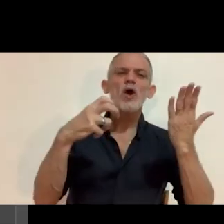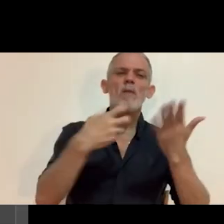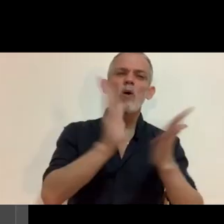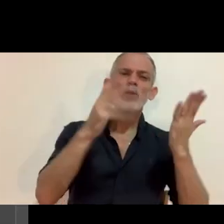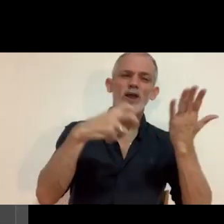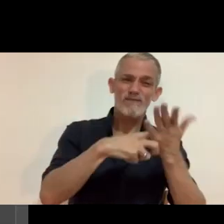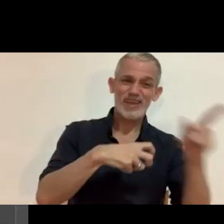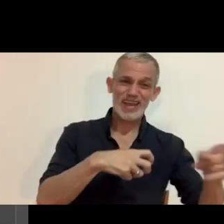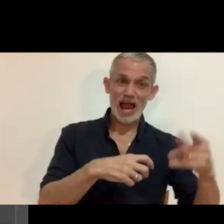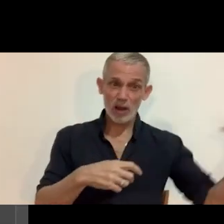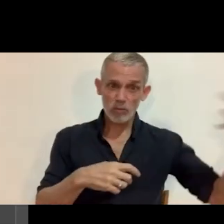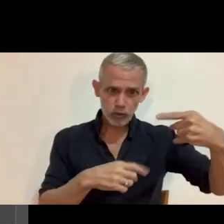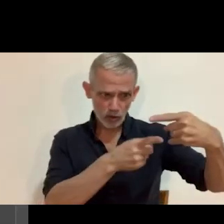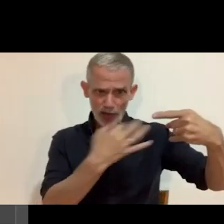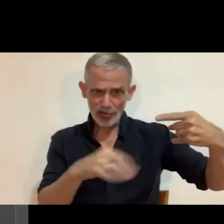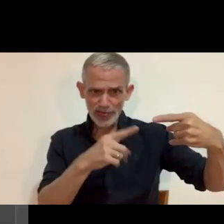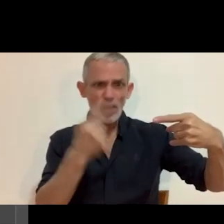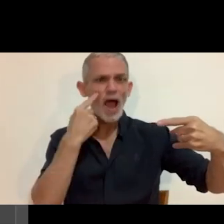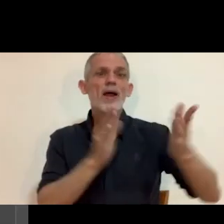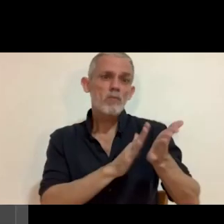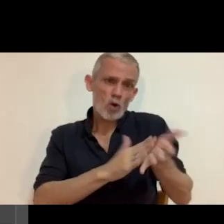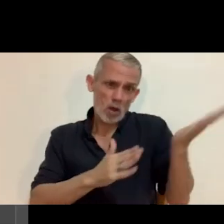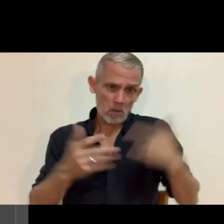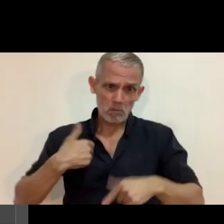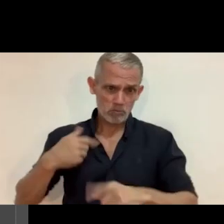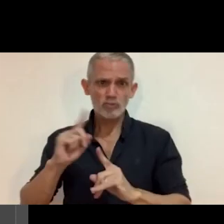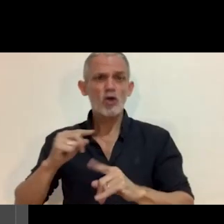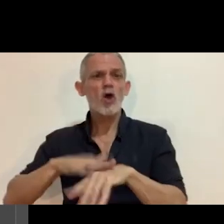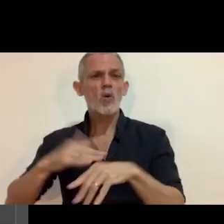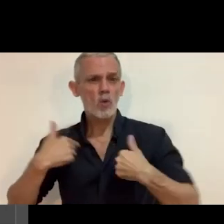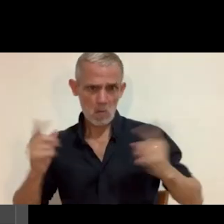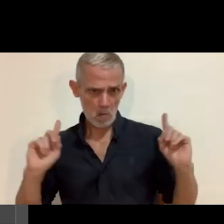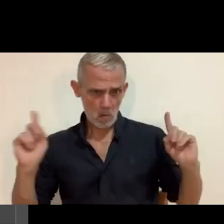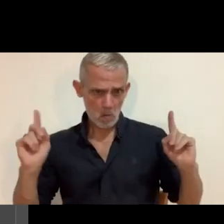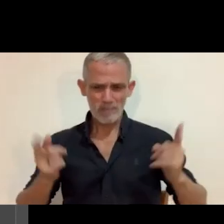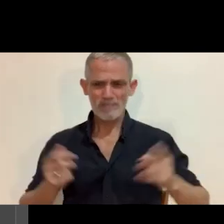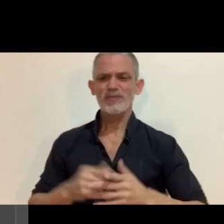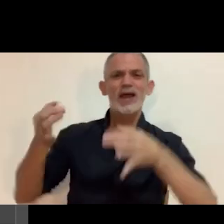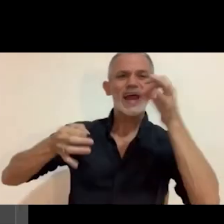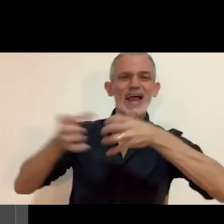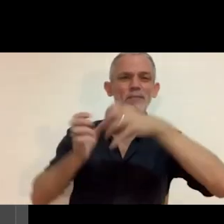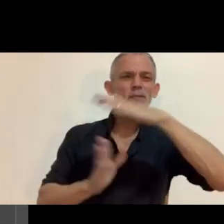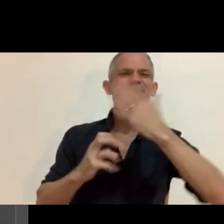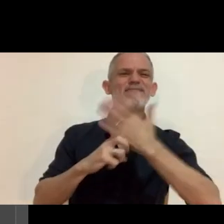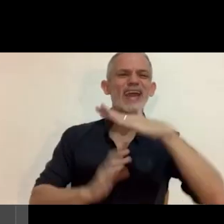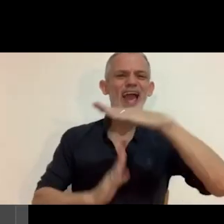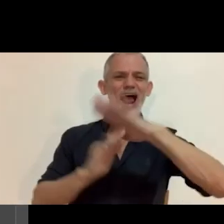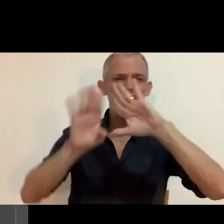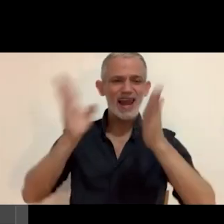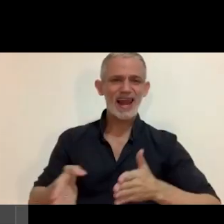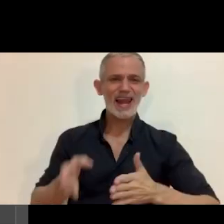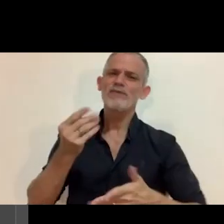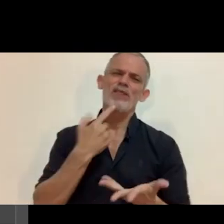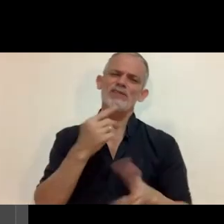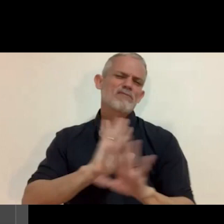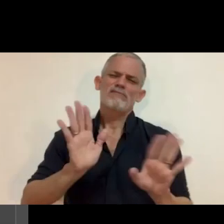querellante, quienes deberán acreditar su hipótesis del caso. Bueno, la Cámara Federal de Casación Penal le dice: señores,